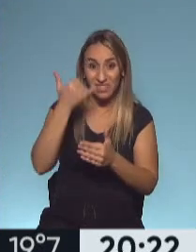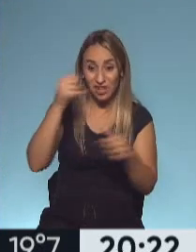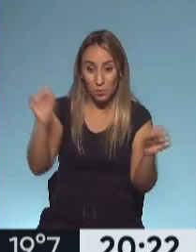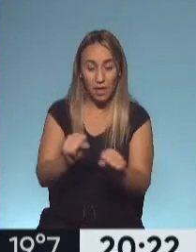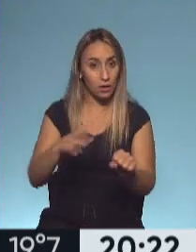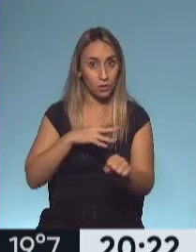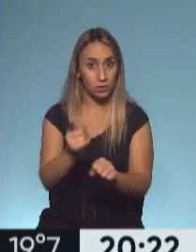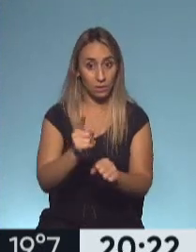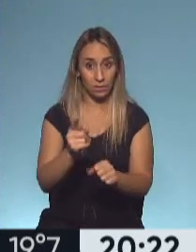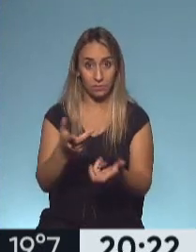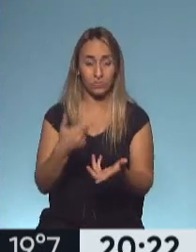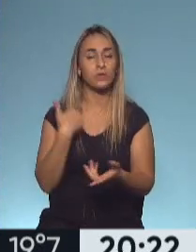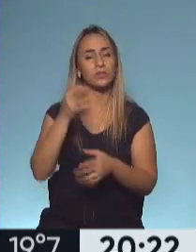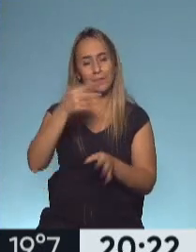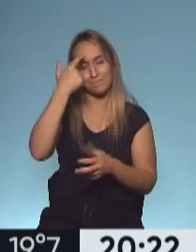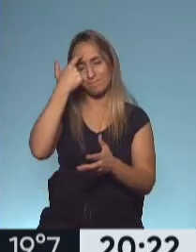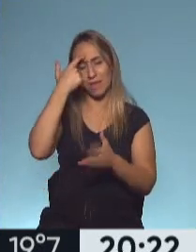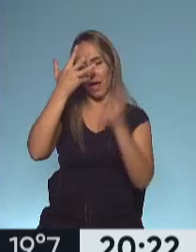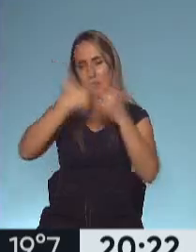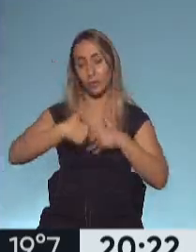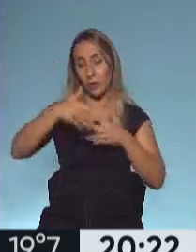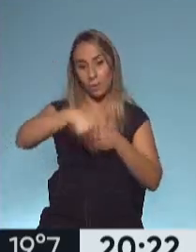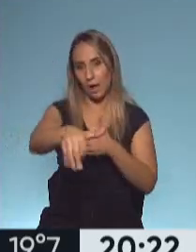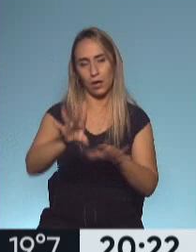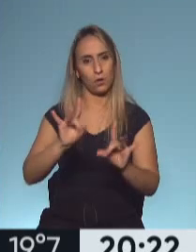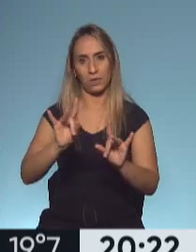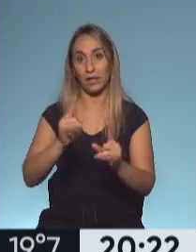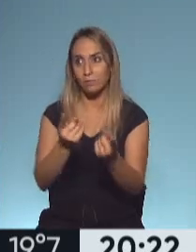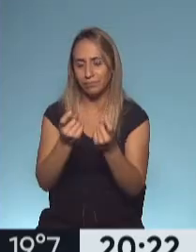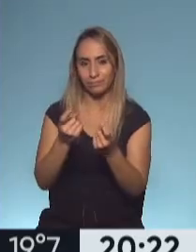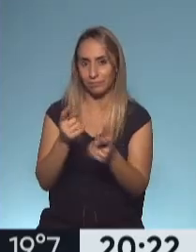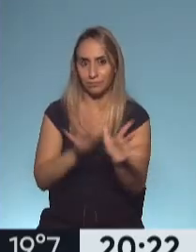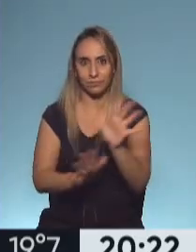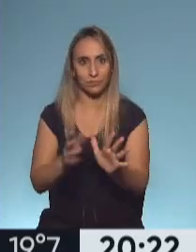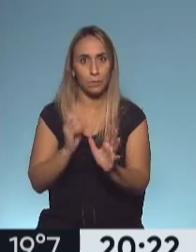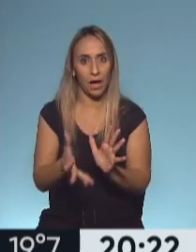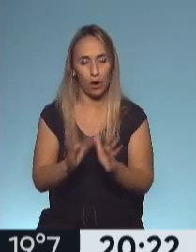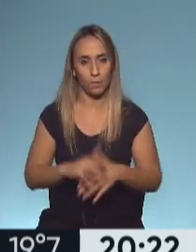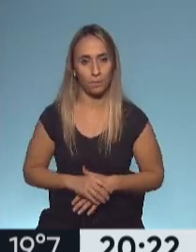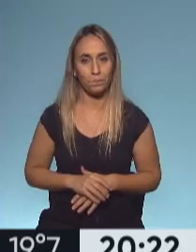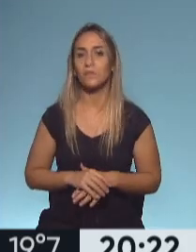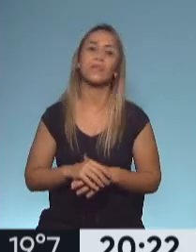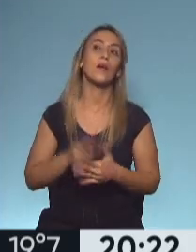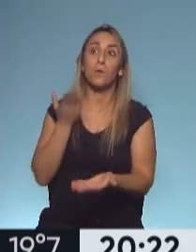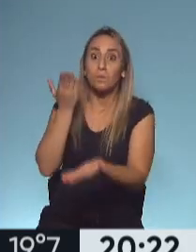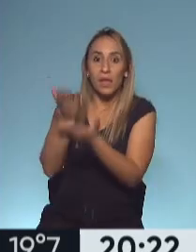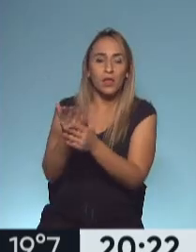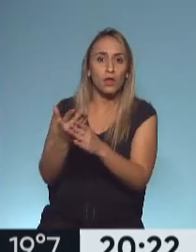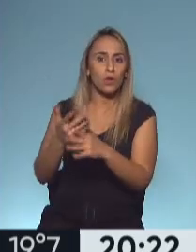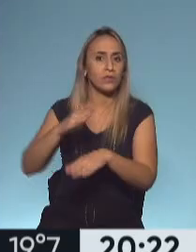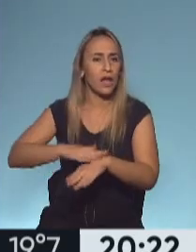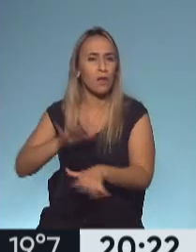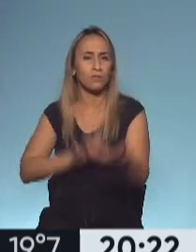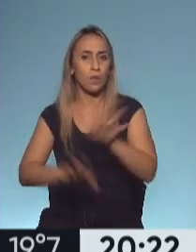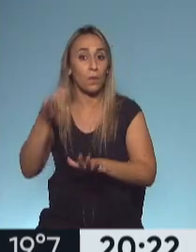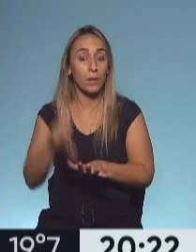que va a ser muy complejo y requiere de mayores recursos. Las derivaciones se solicitan en tiempo y forma, pero sencillamente no